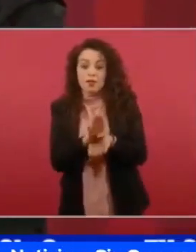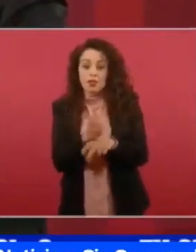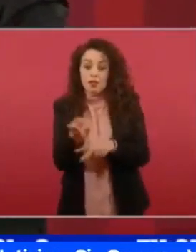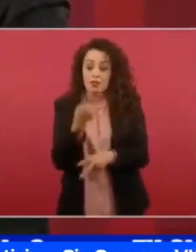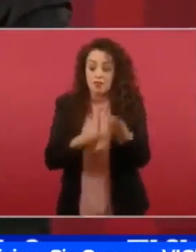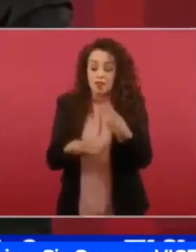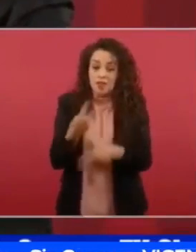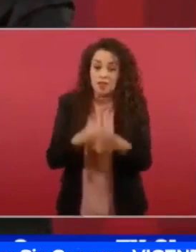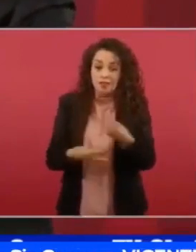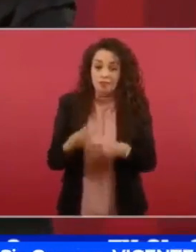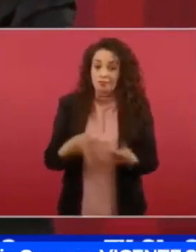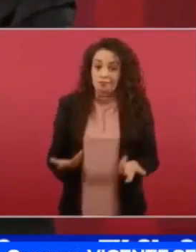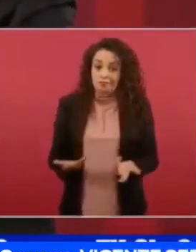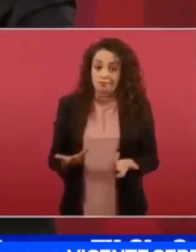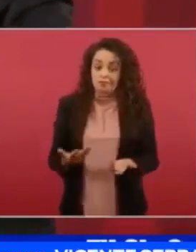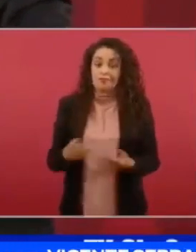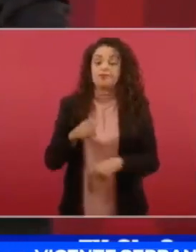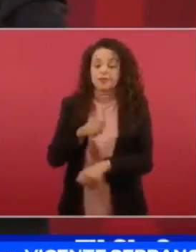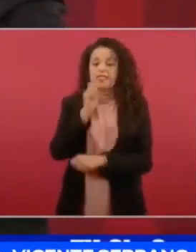les resulta en lo electoral,